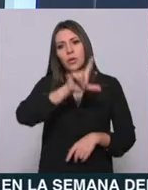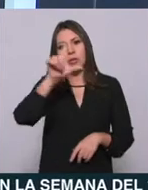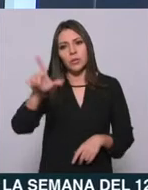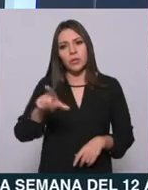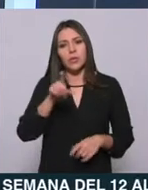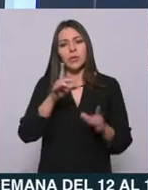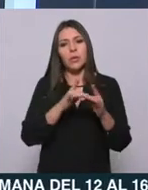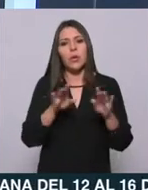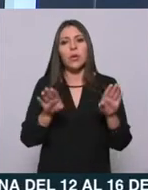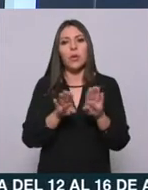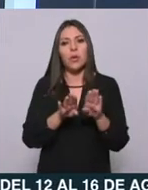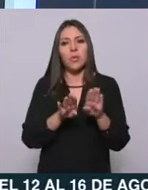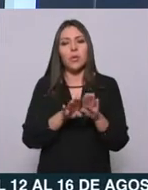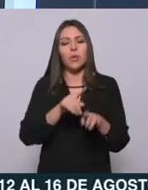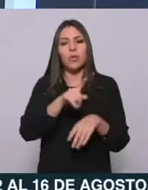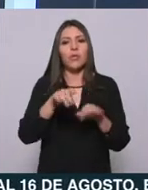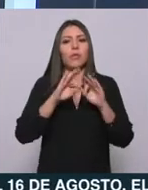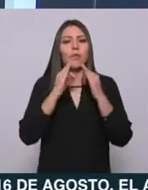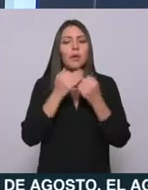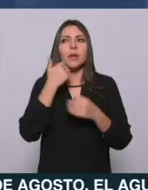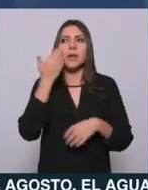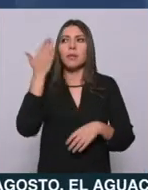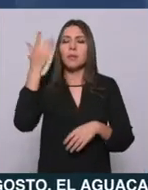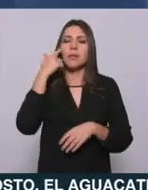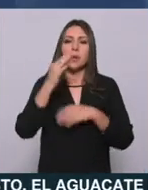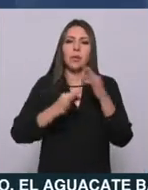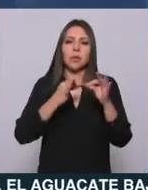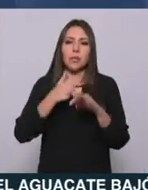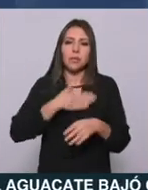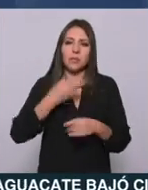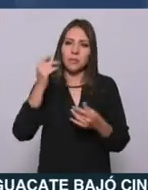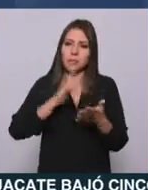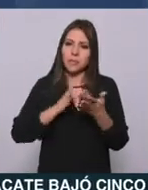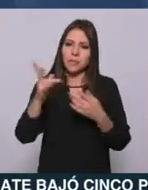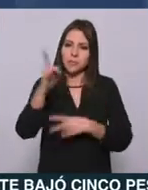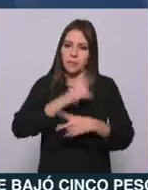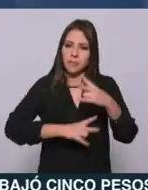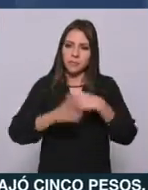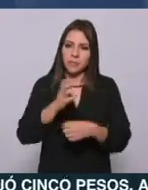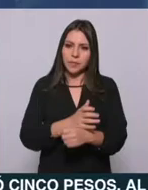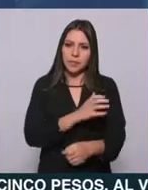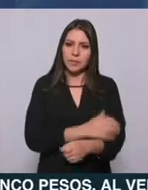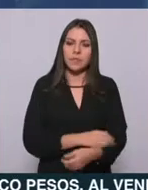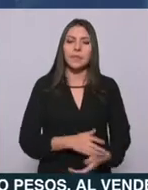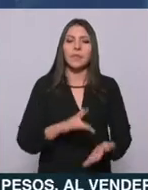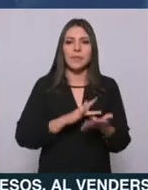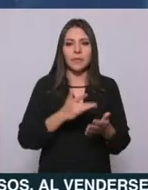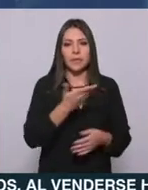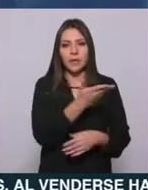sobre los modos y las formas también de exigir justicia. Muchas gracias por acompañarnos. Muchas gracias a ustedes y